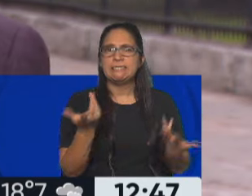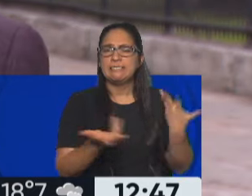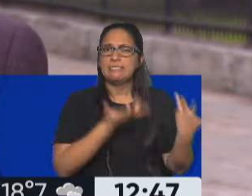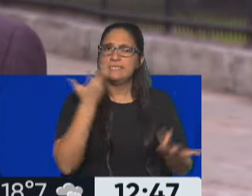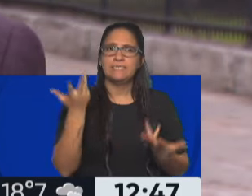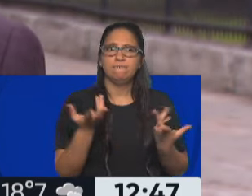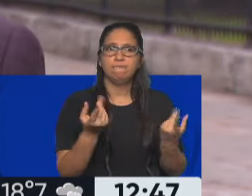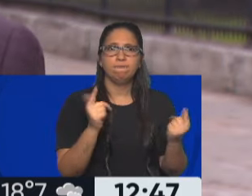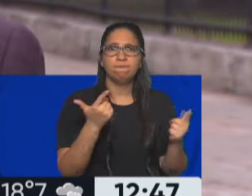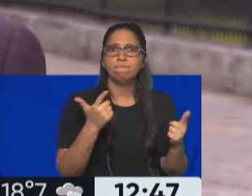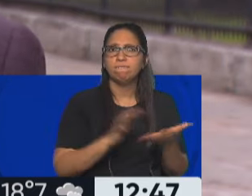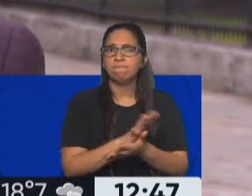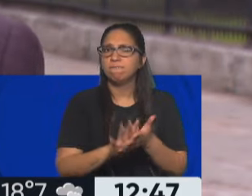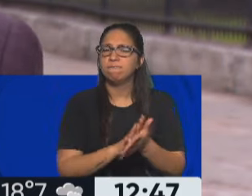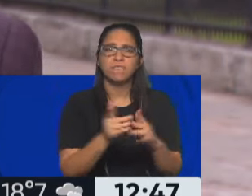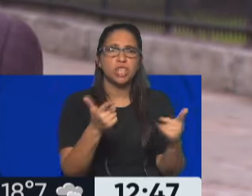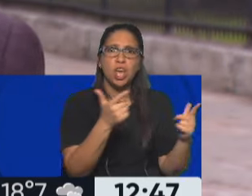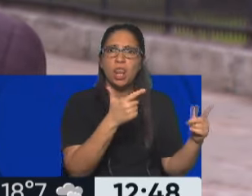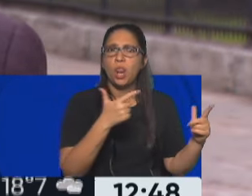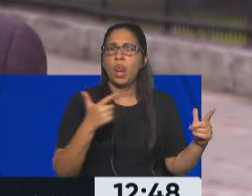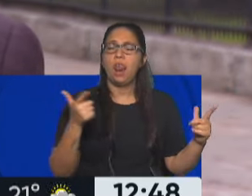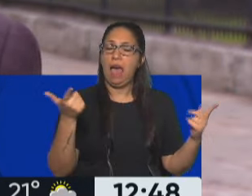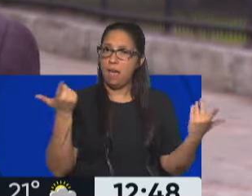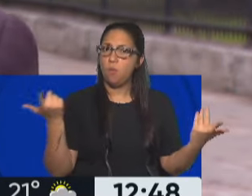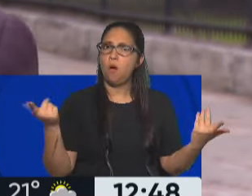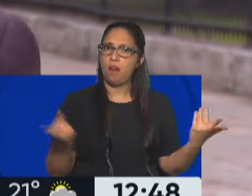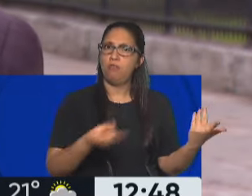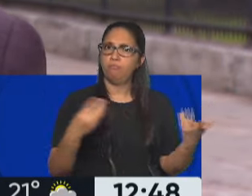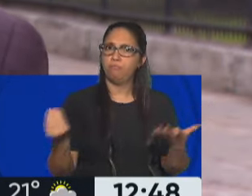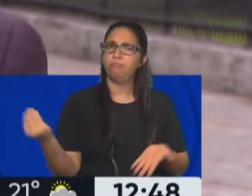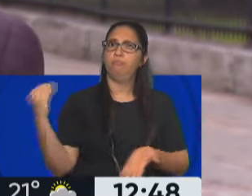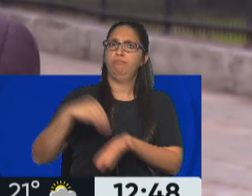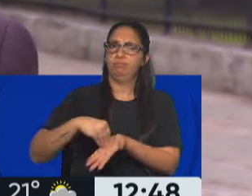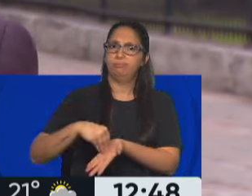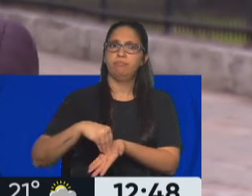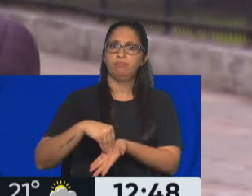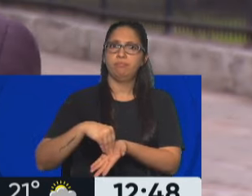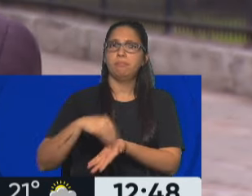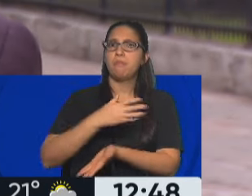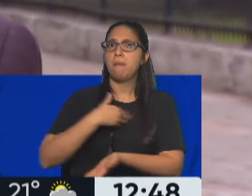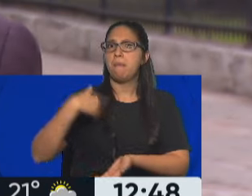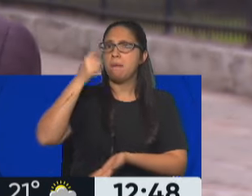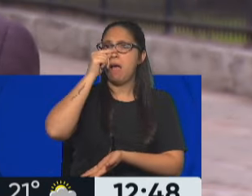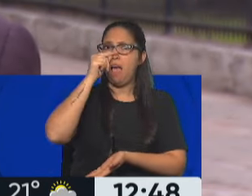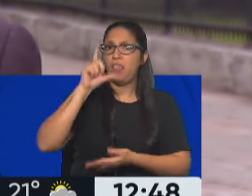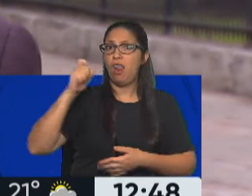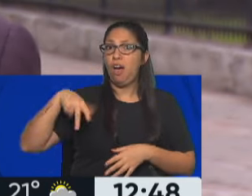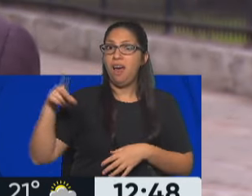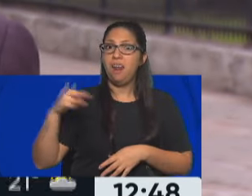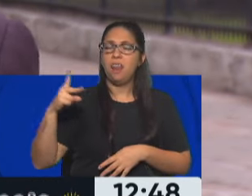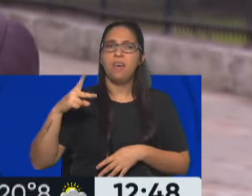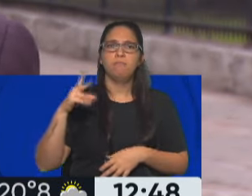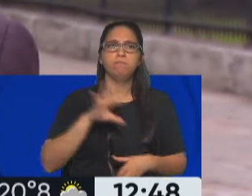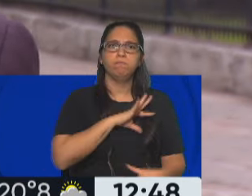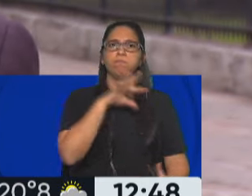caso no tenía resolución Bueno nos hemos sumado a pedido de los papás a efectivamente a